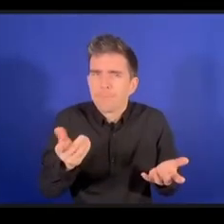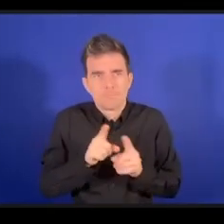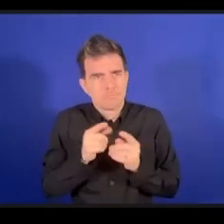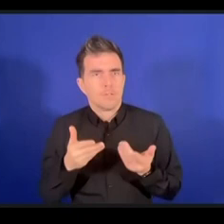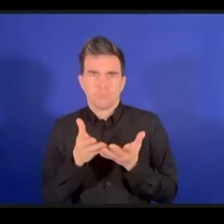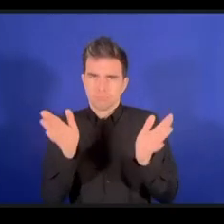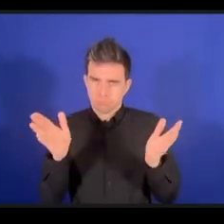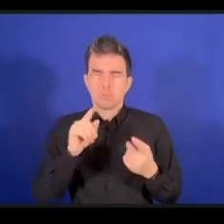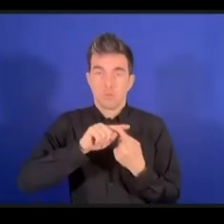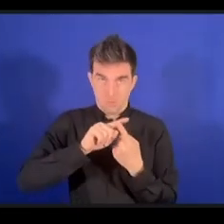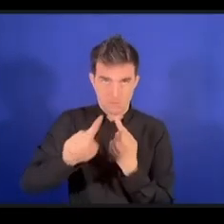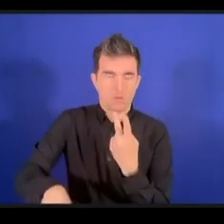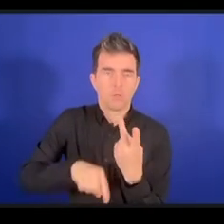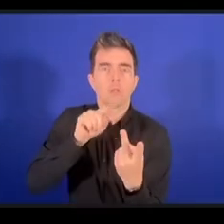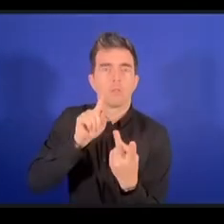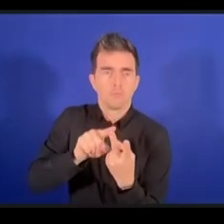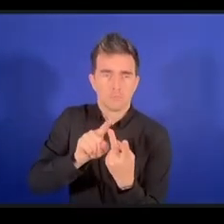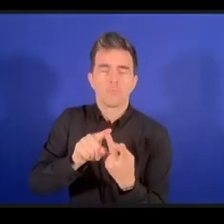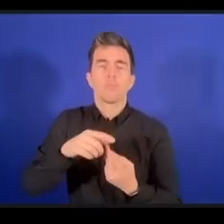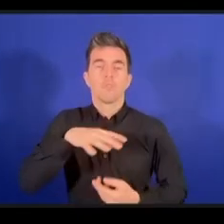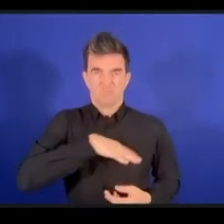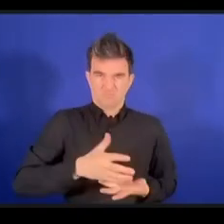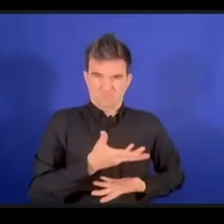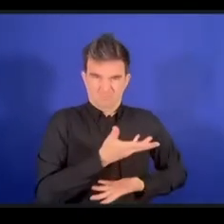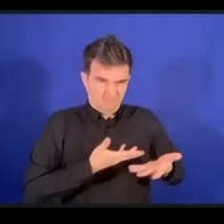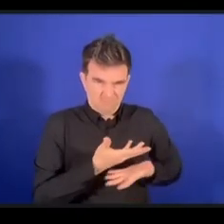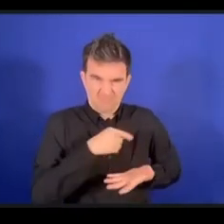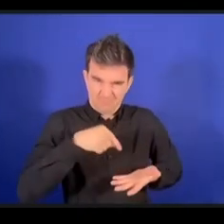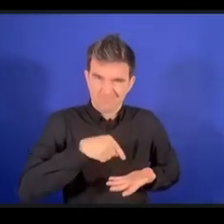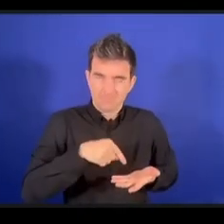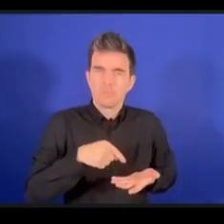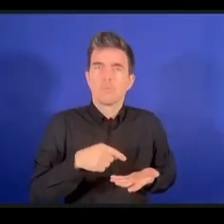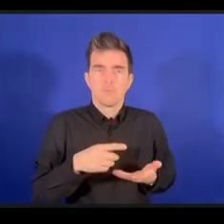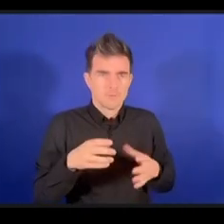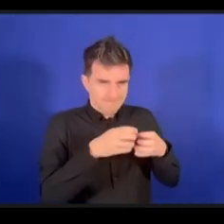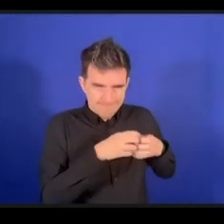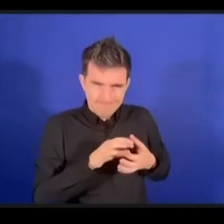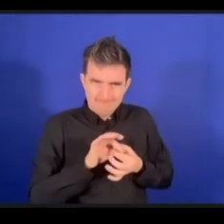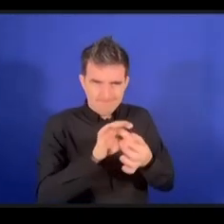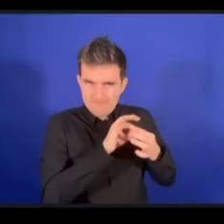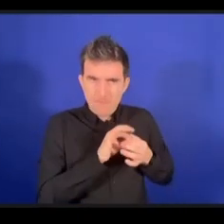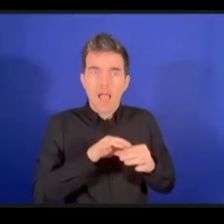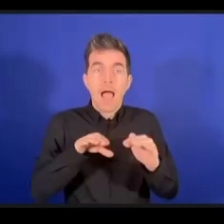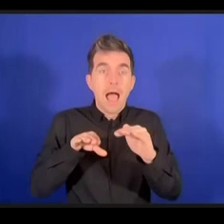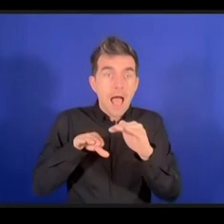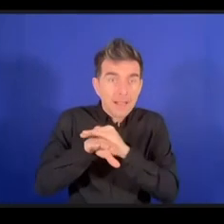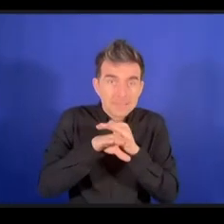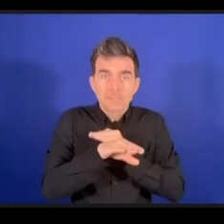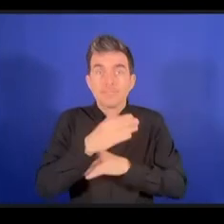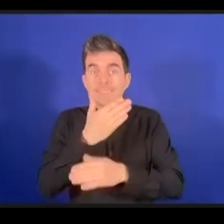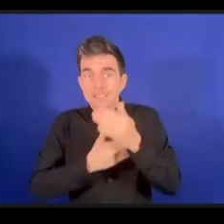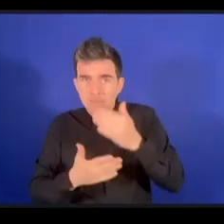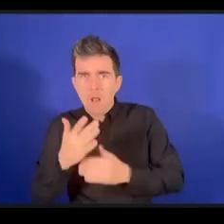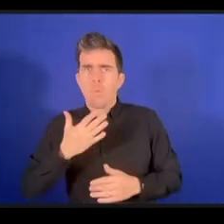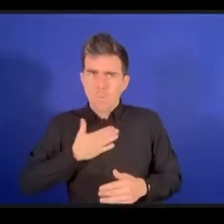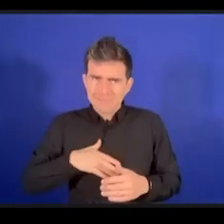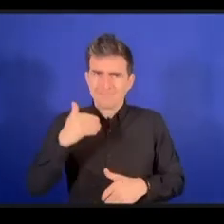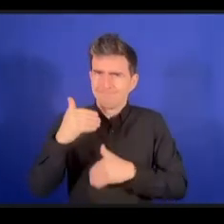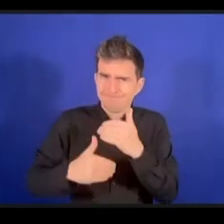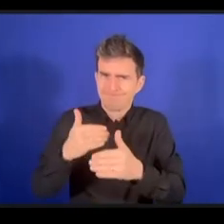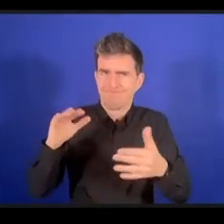Pues creo que cualquier foro paneles de liderazgo la secretaría el